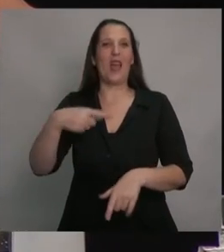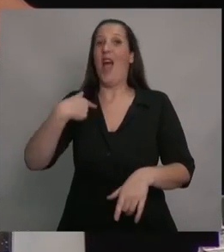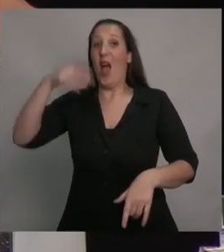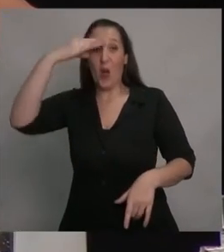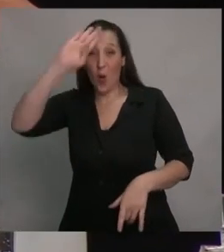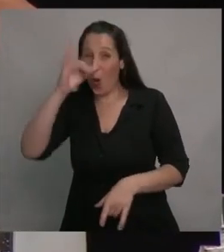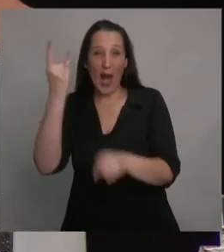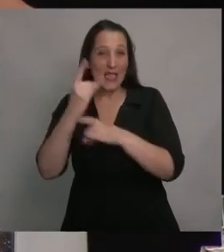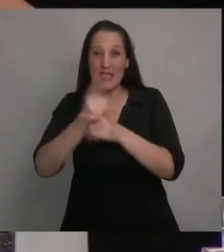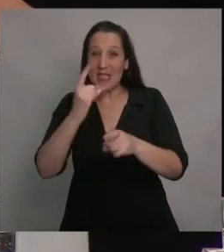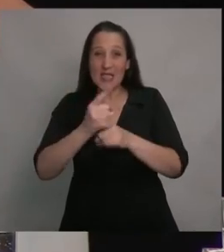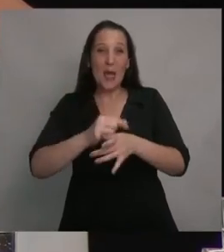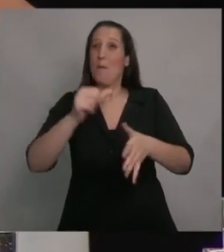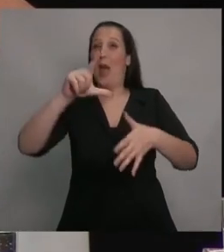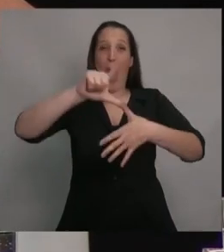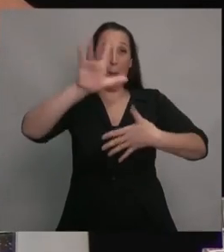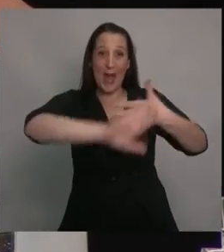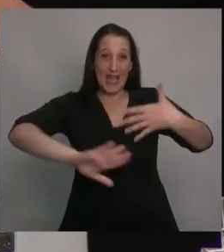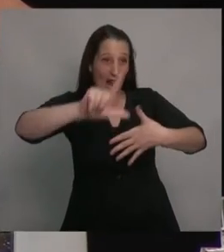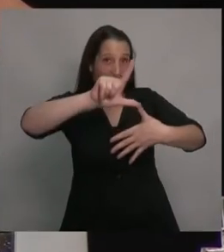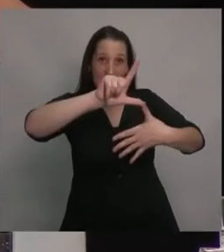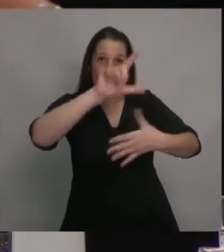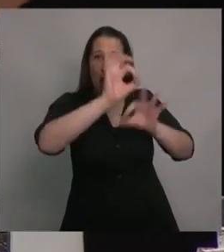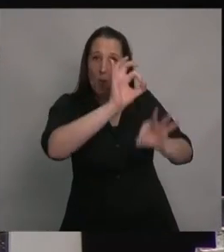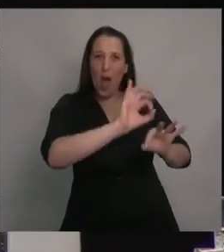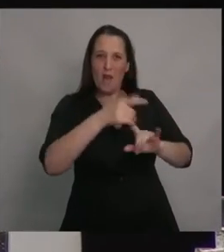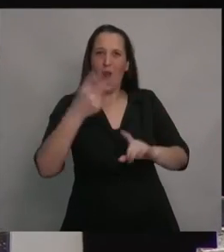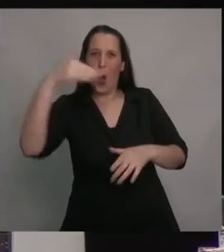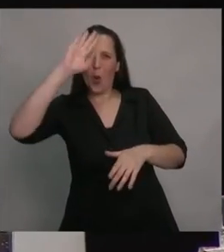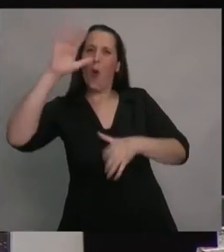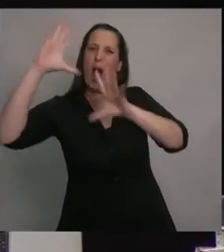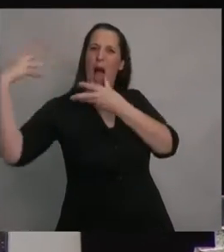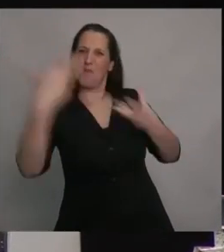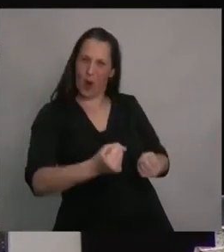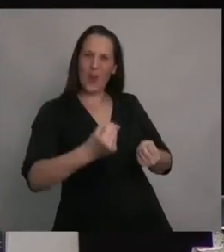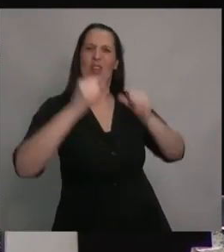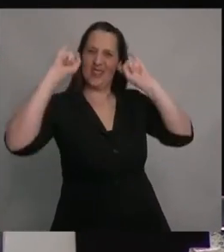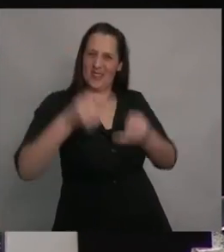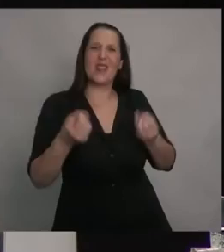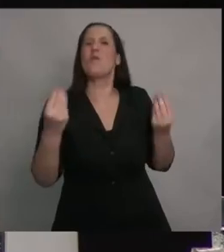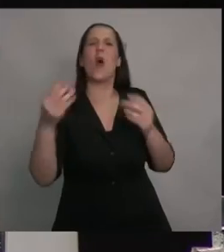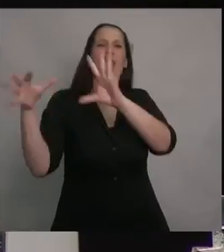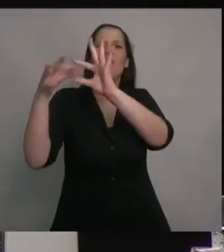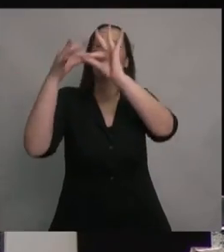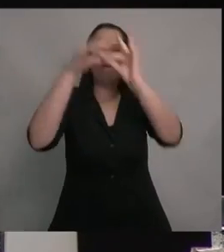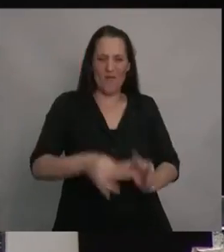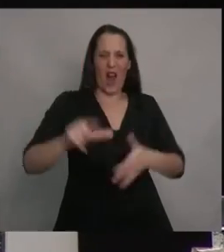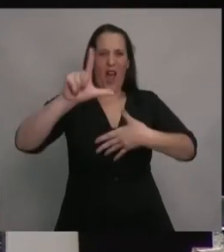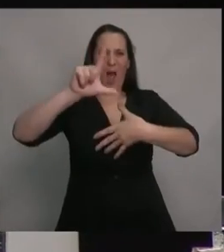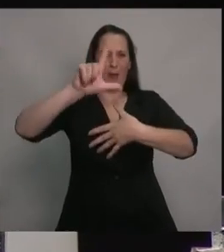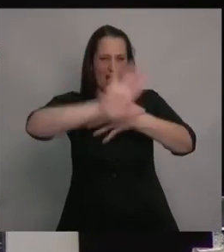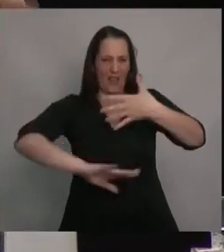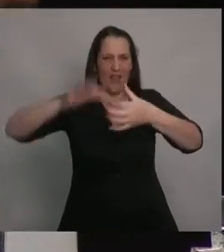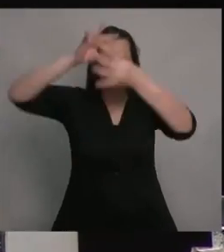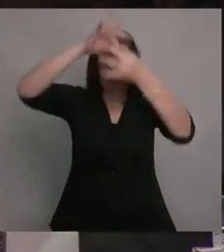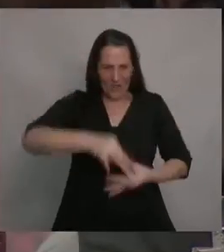América Latina podrán contar, porque somos uno. Somos un solo pueblo.